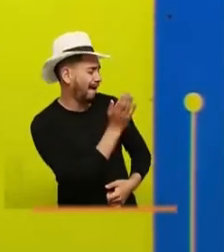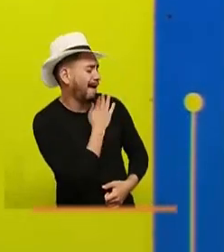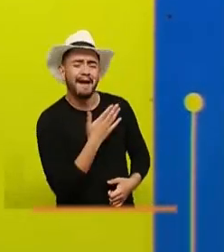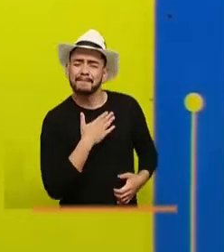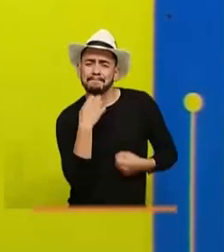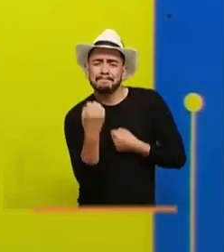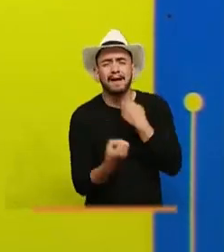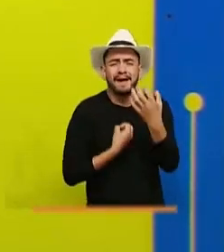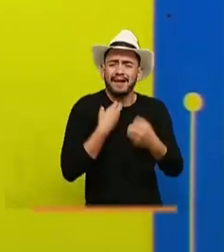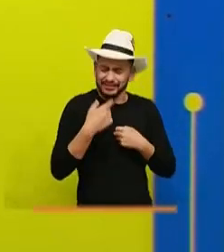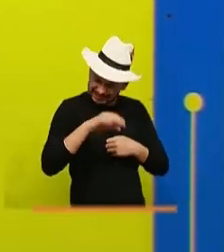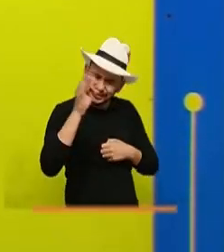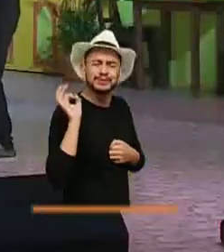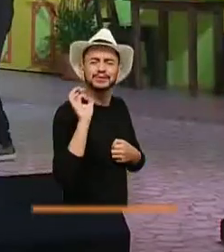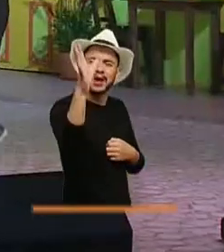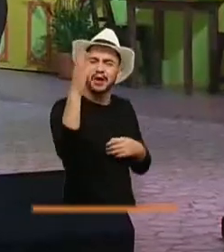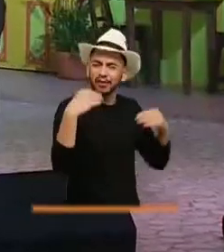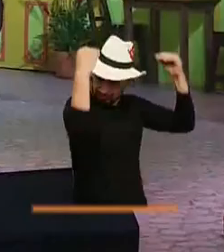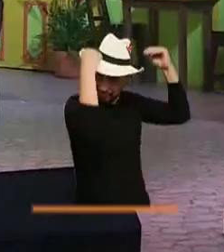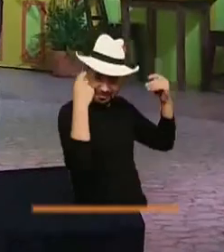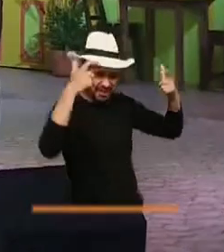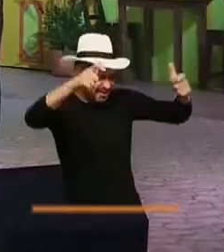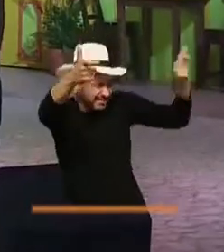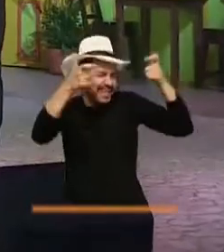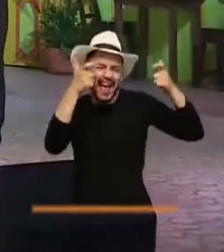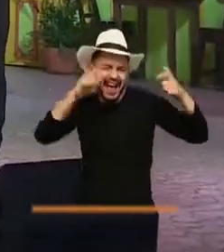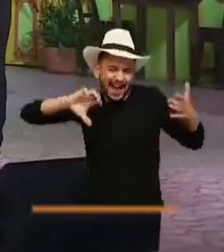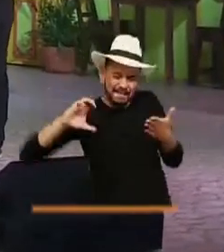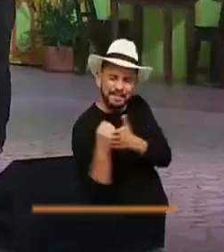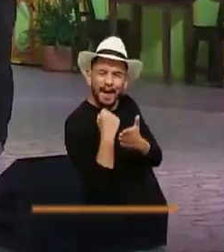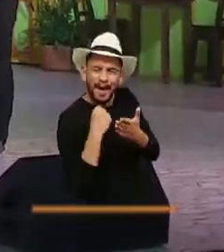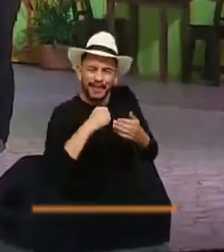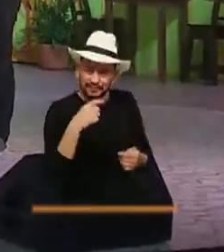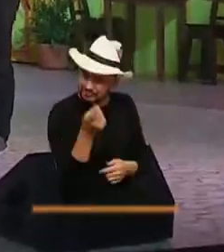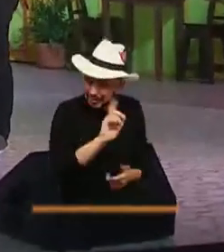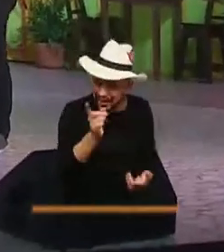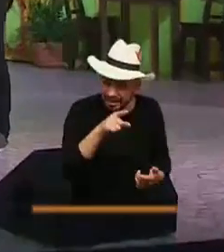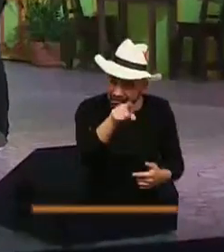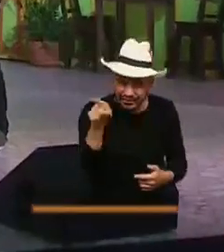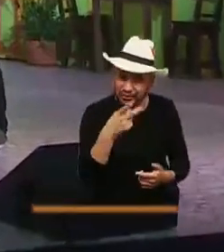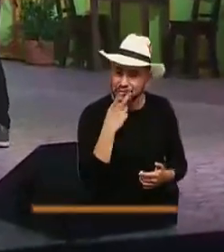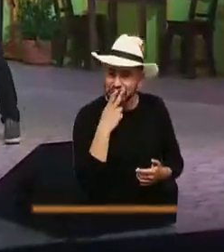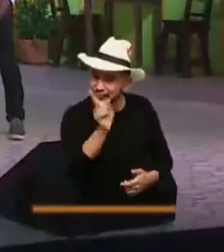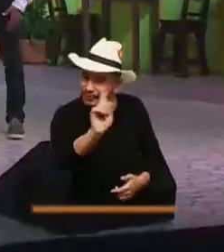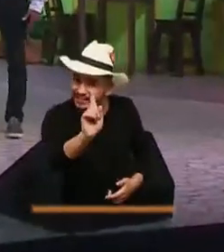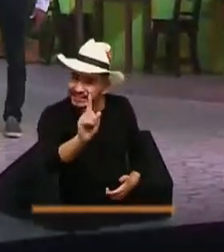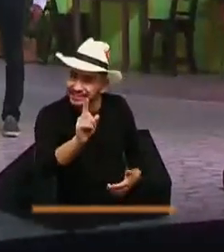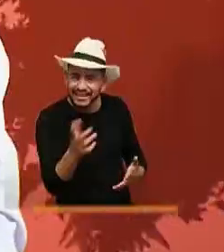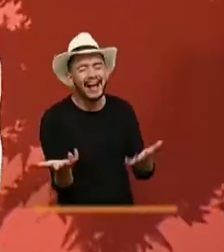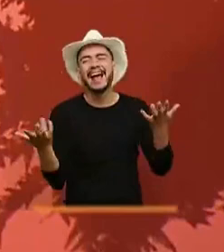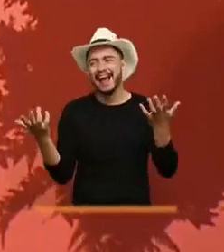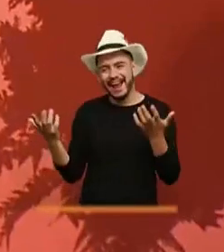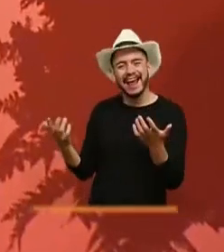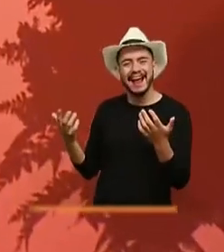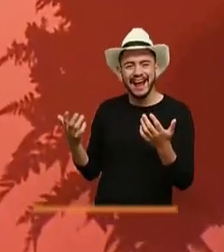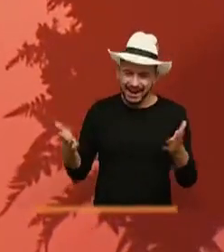pa' rey que me las bogo. Ya no bebe, ya no fuma, eso es